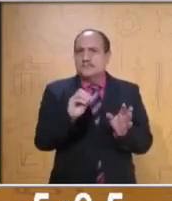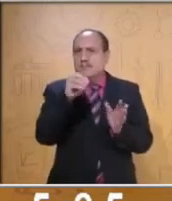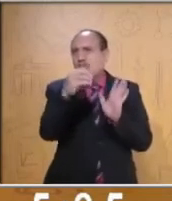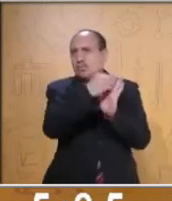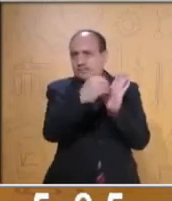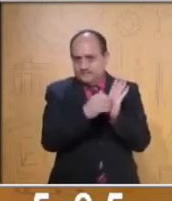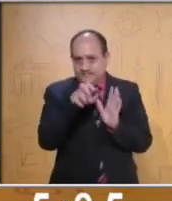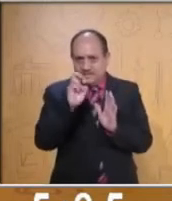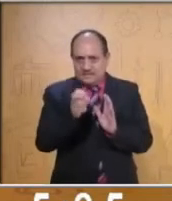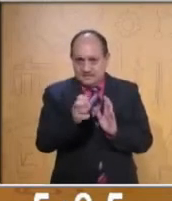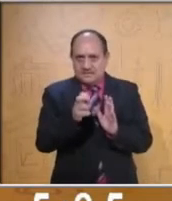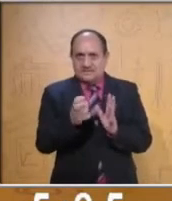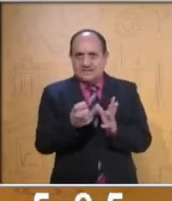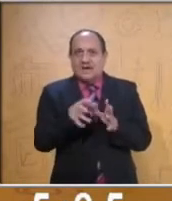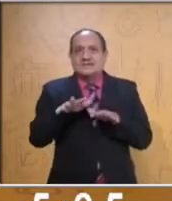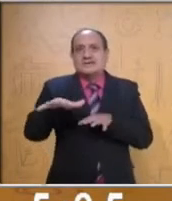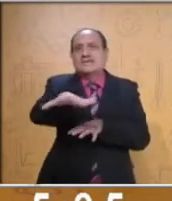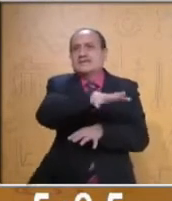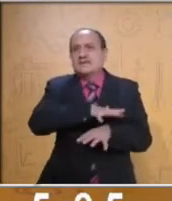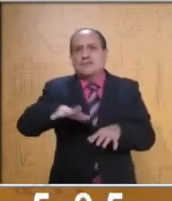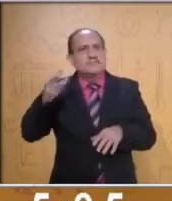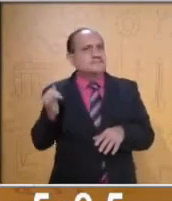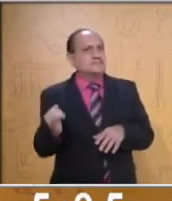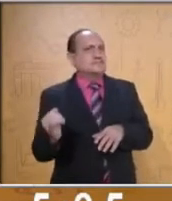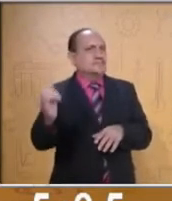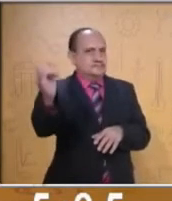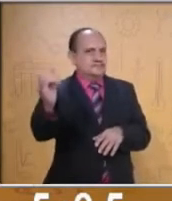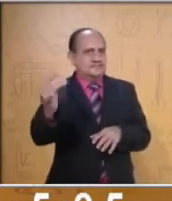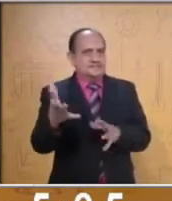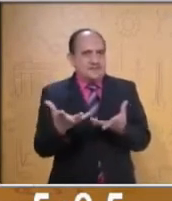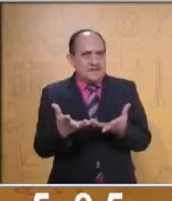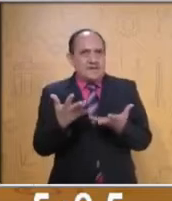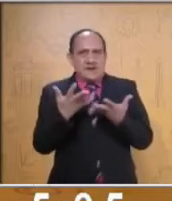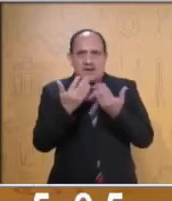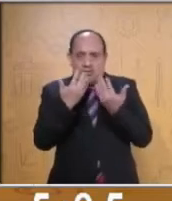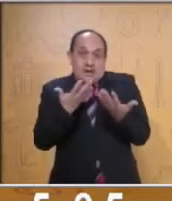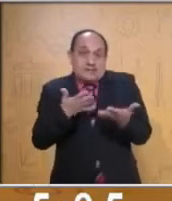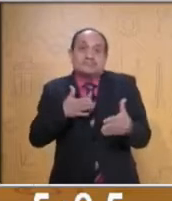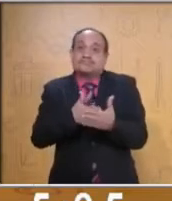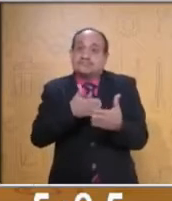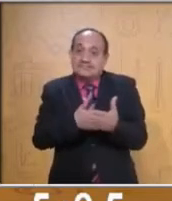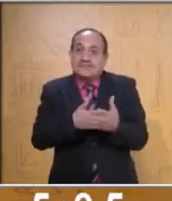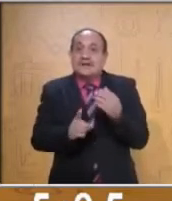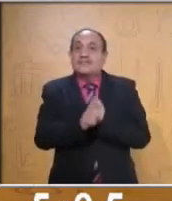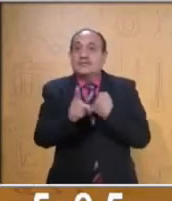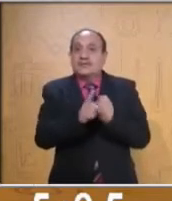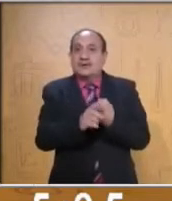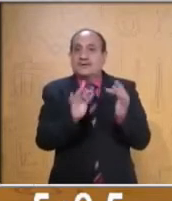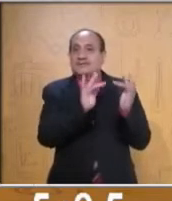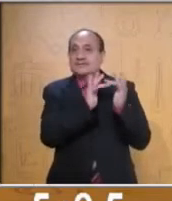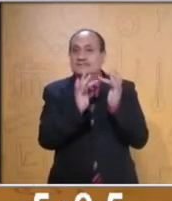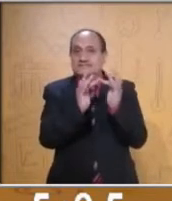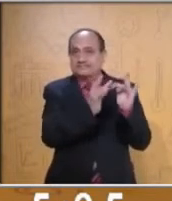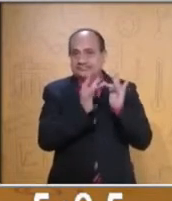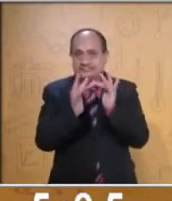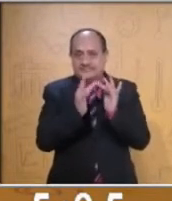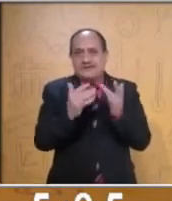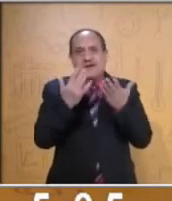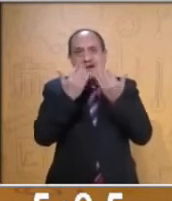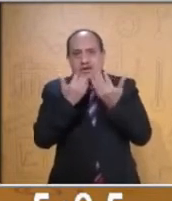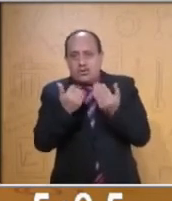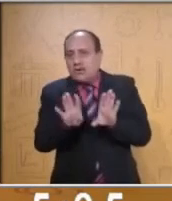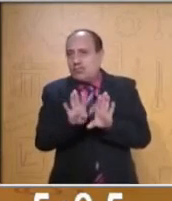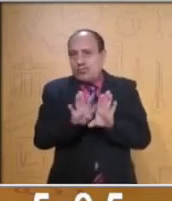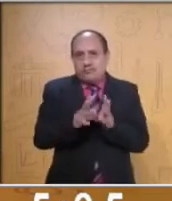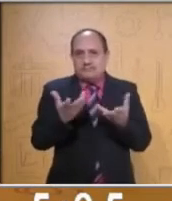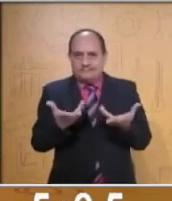medios, a esas comunidades lejanas en donde probablemente no llega la señal o no tenemos los medios.